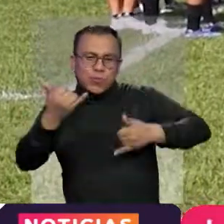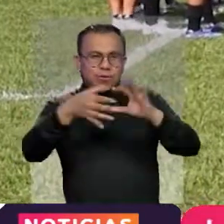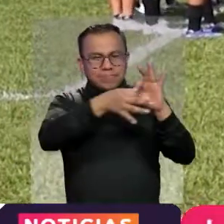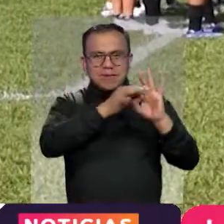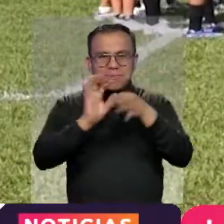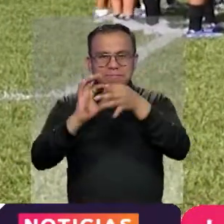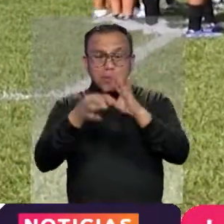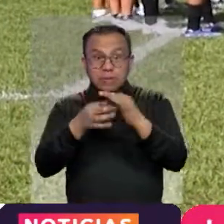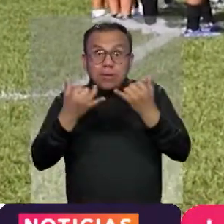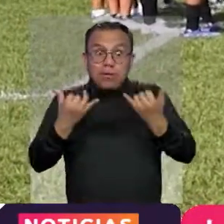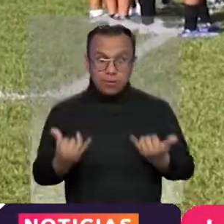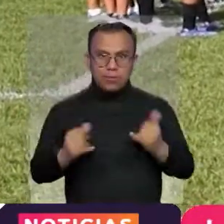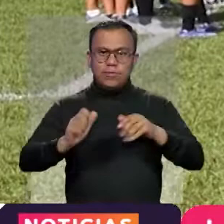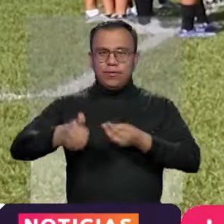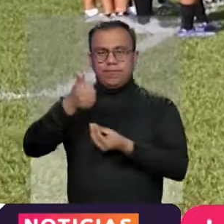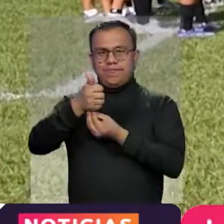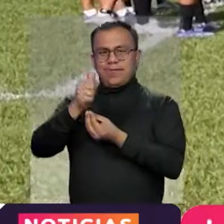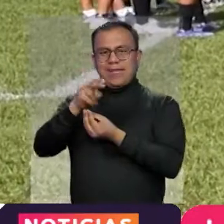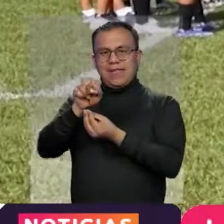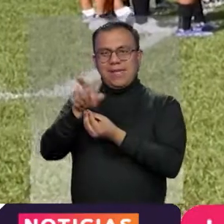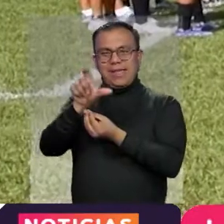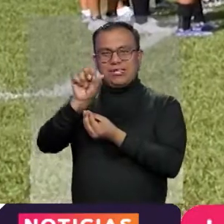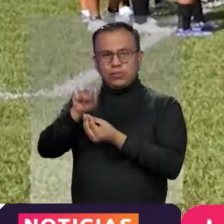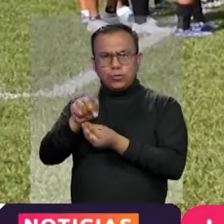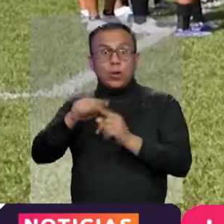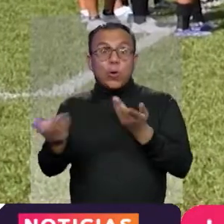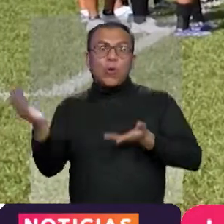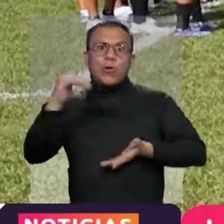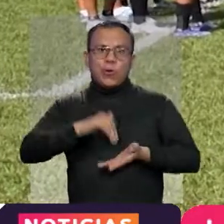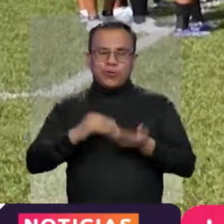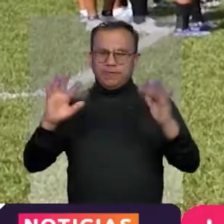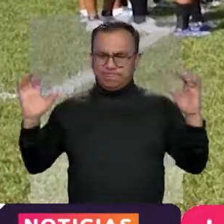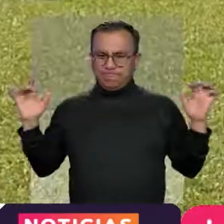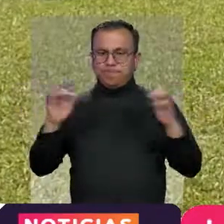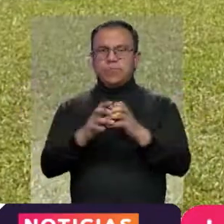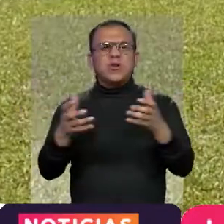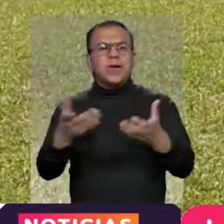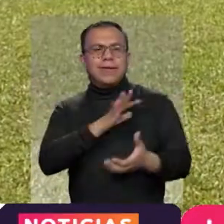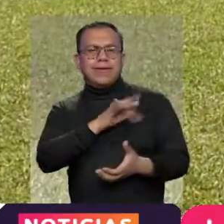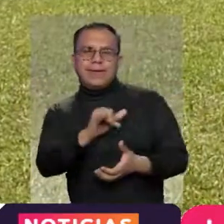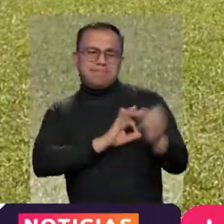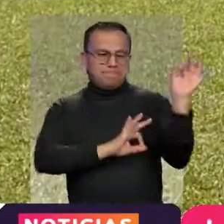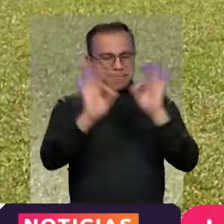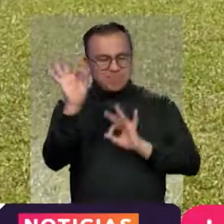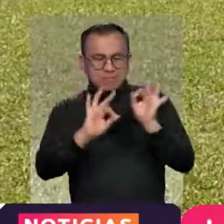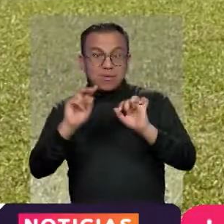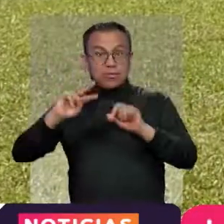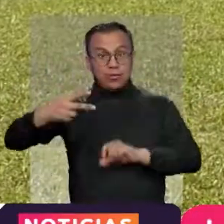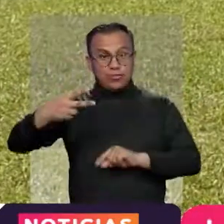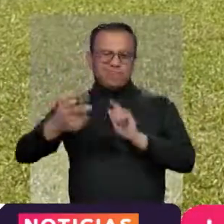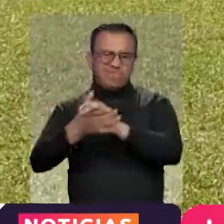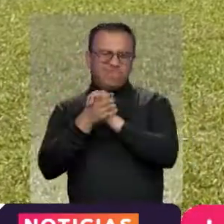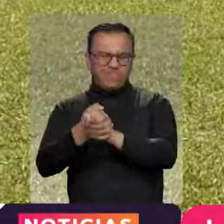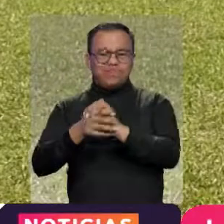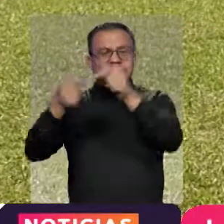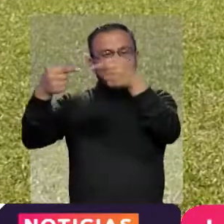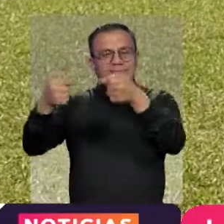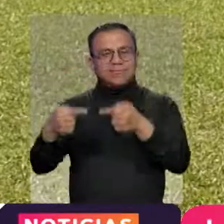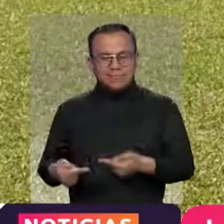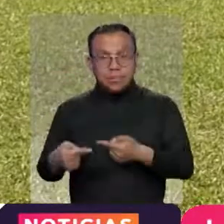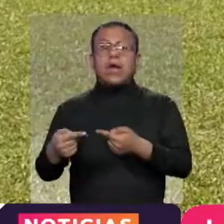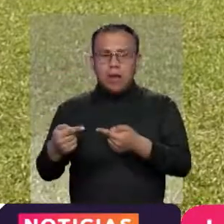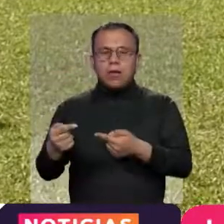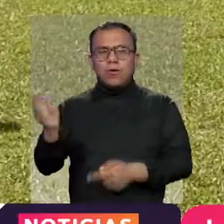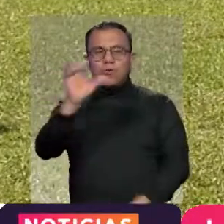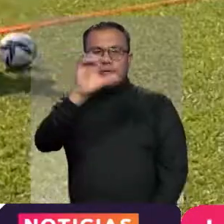Olímpicos. El equipo que dirige Nelson Abadía se volvió a reunir en Cali, donde prepara dos partidos amistosos ante la selección de